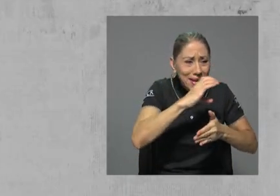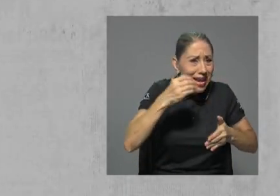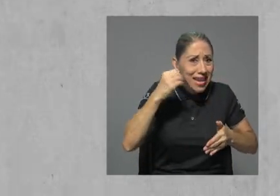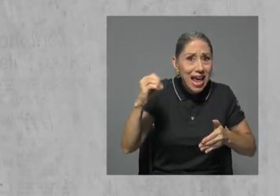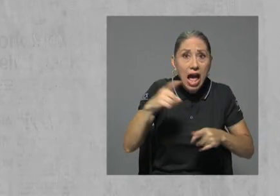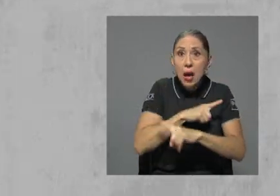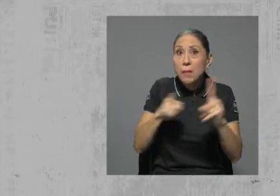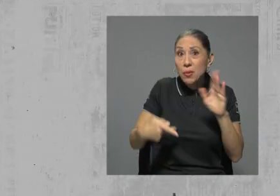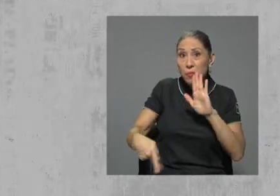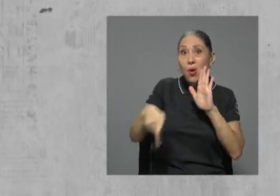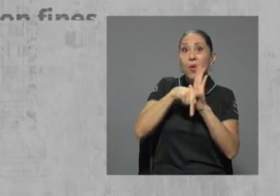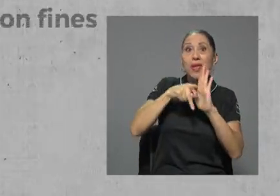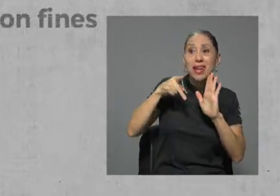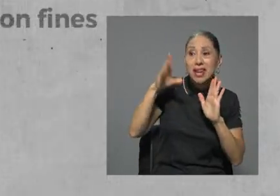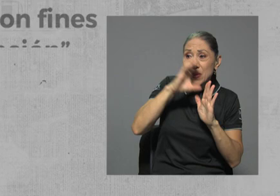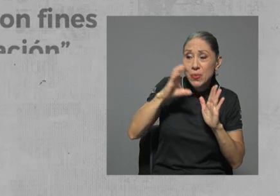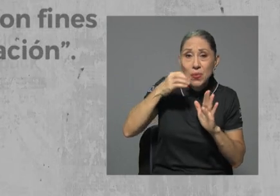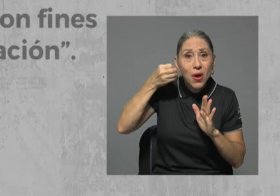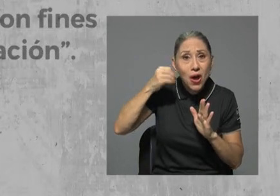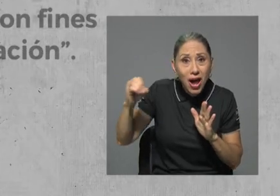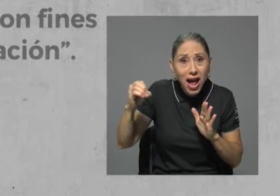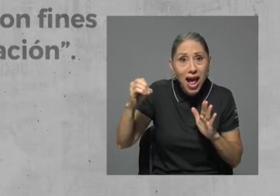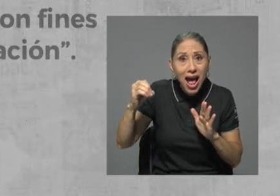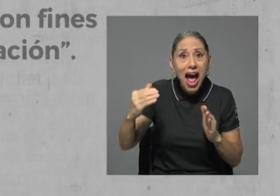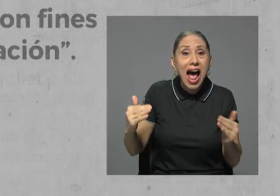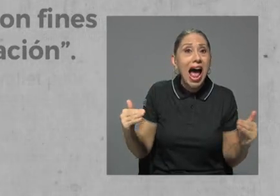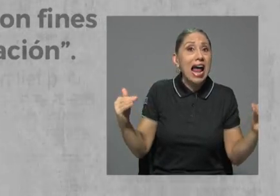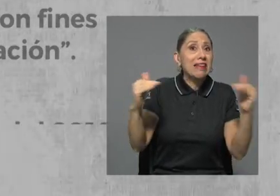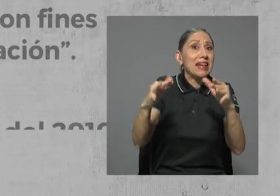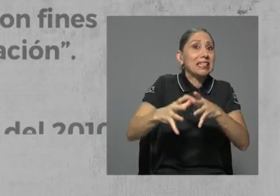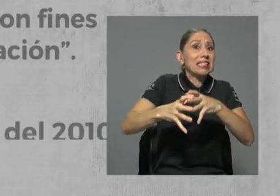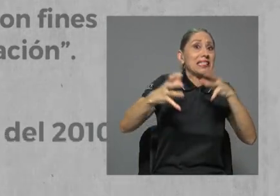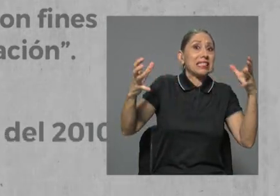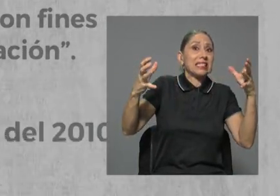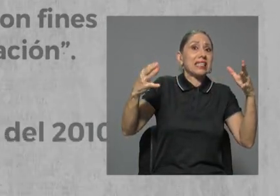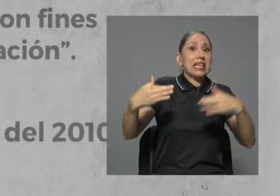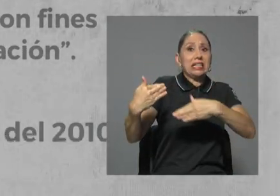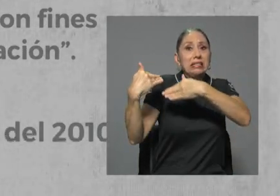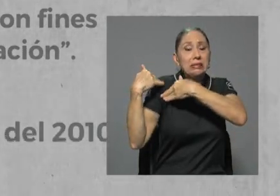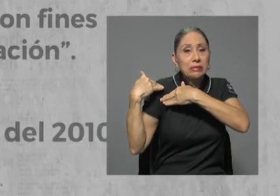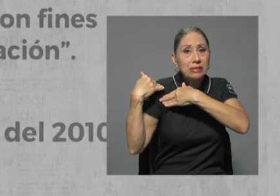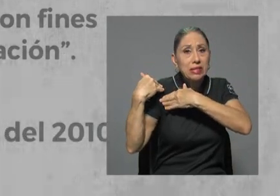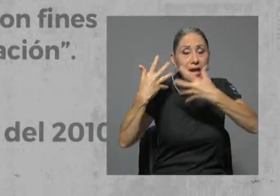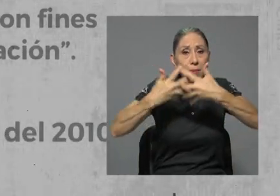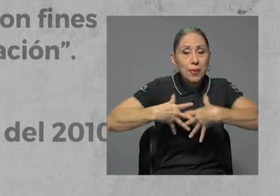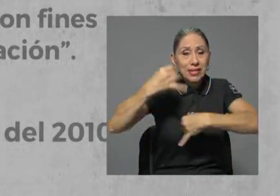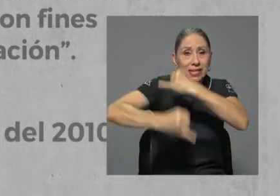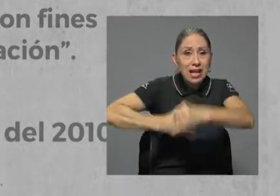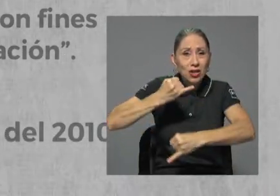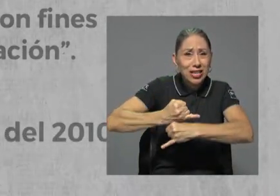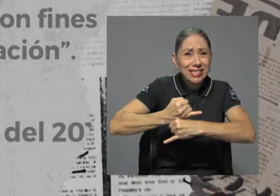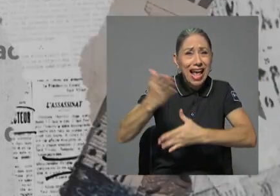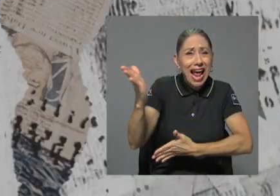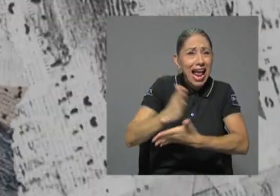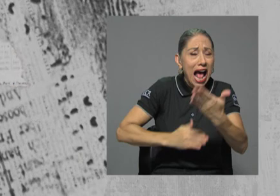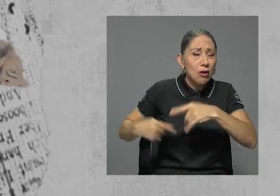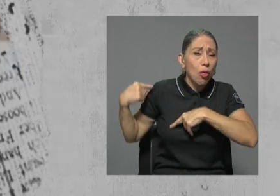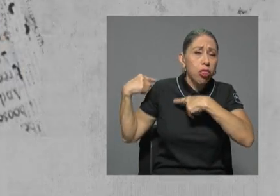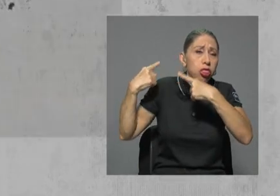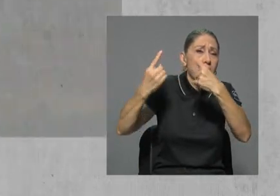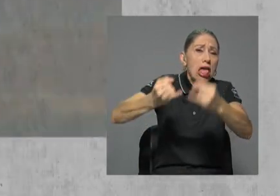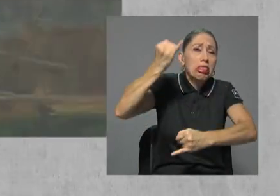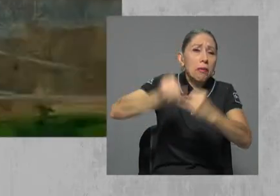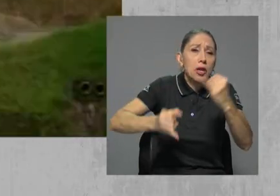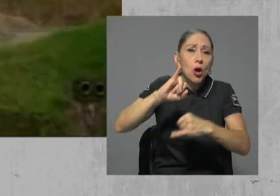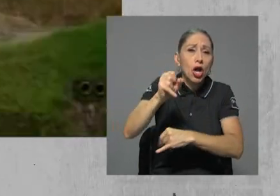niveles industriales y en manos de transnacionales fue un largo capítulo que más o menos terminó en junio pasado en noviembre